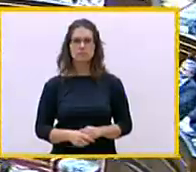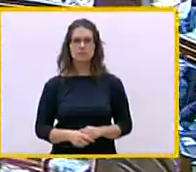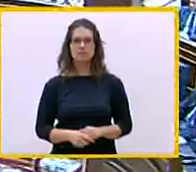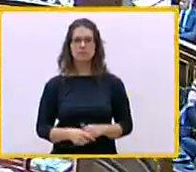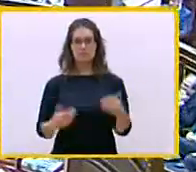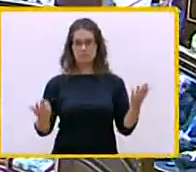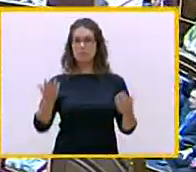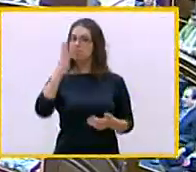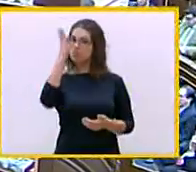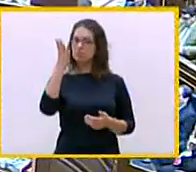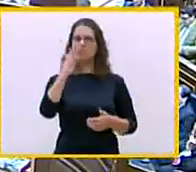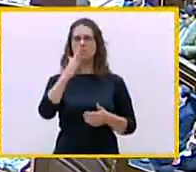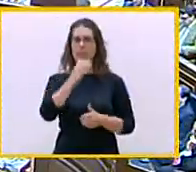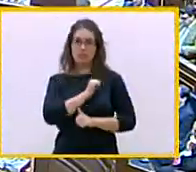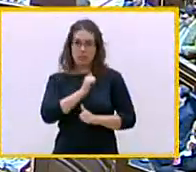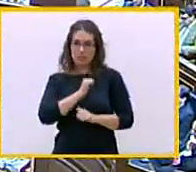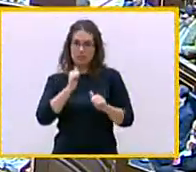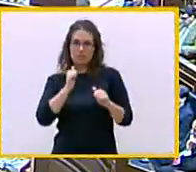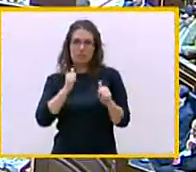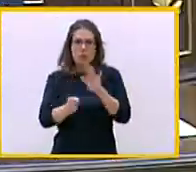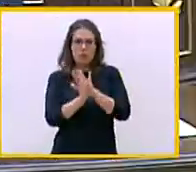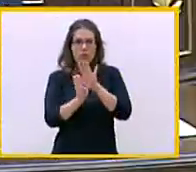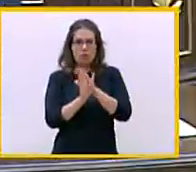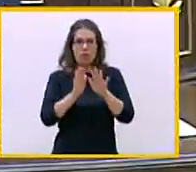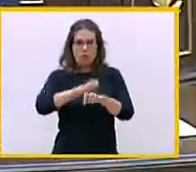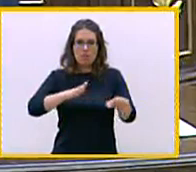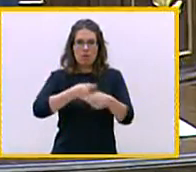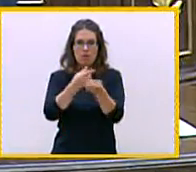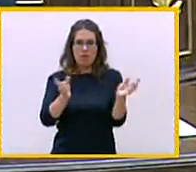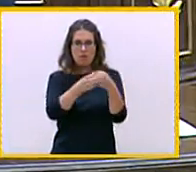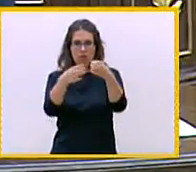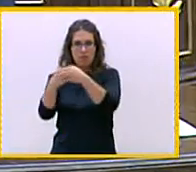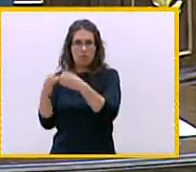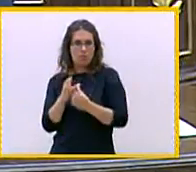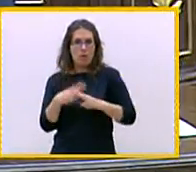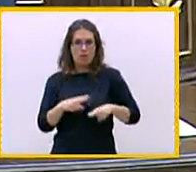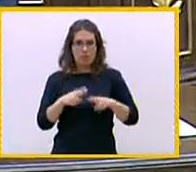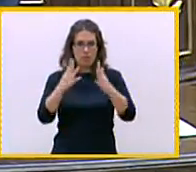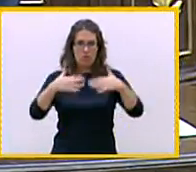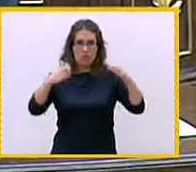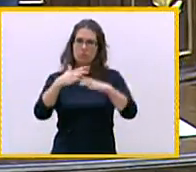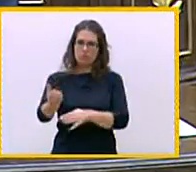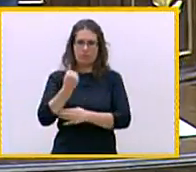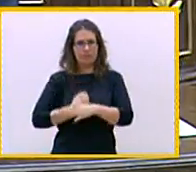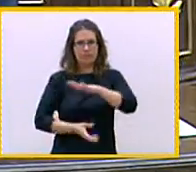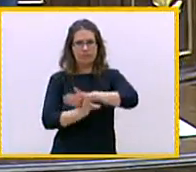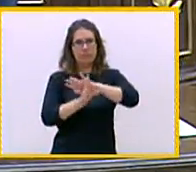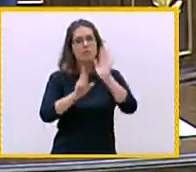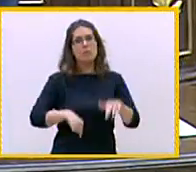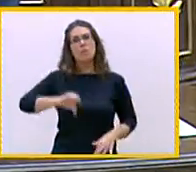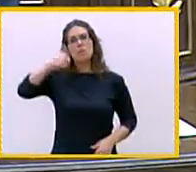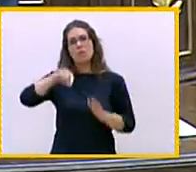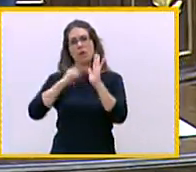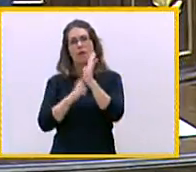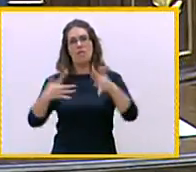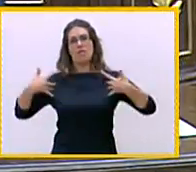espera seguir contando con el apoyo de la mayor parte de las fuerzas de la Cámara, como igualmente para la aprobación de la Ley de Víctimas, que se